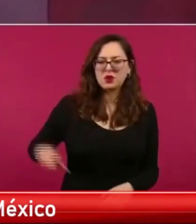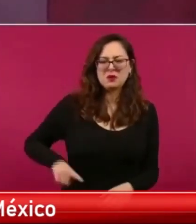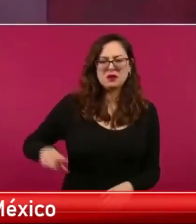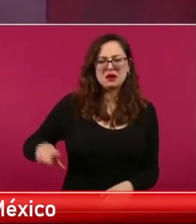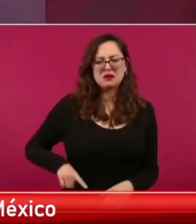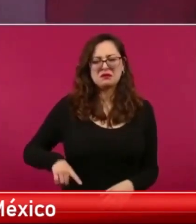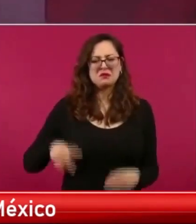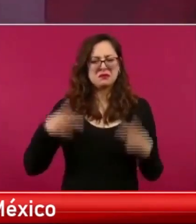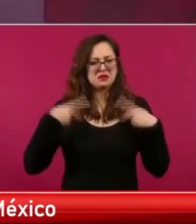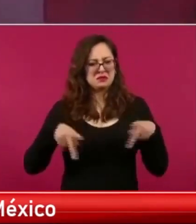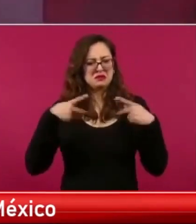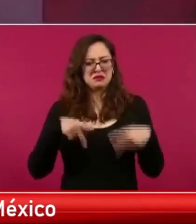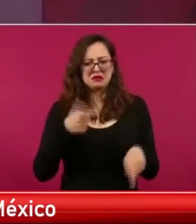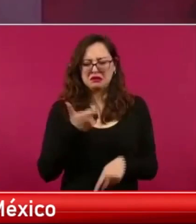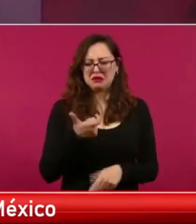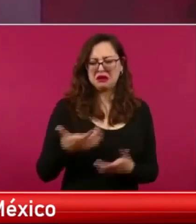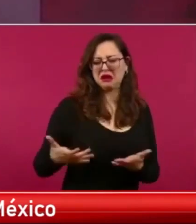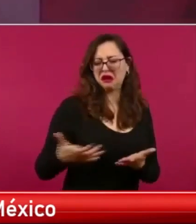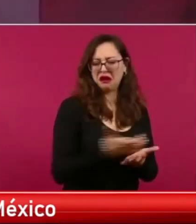elevadísimos,